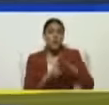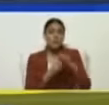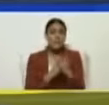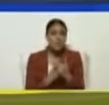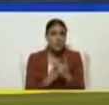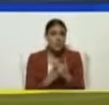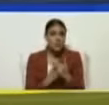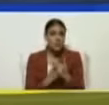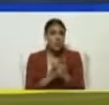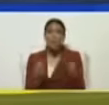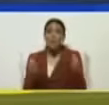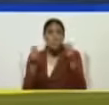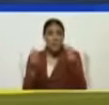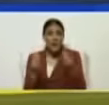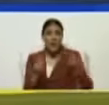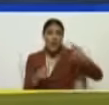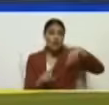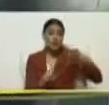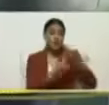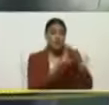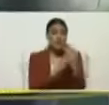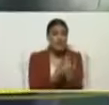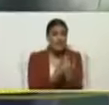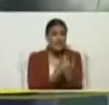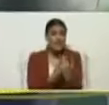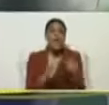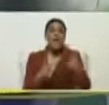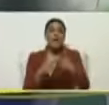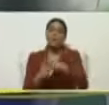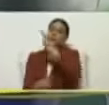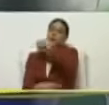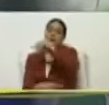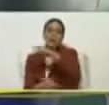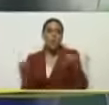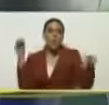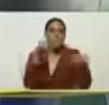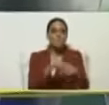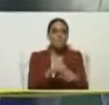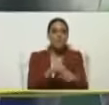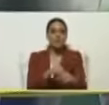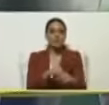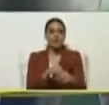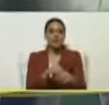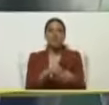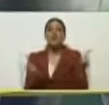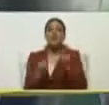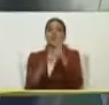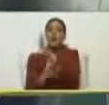para que en Venezuela se impusiera el modelo tipo Milei.